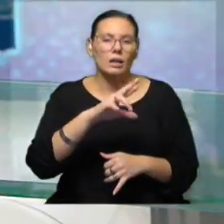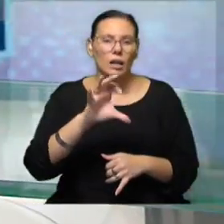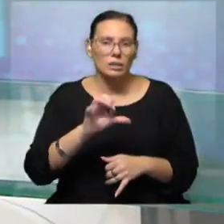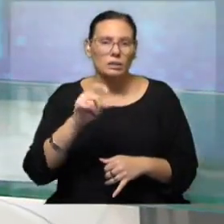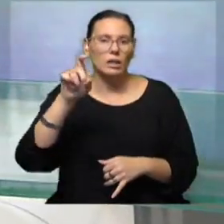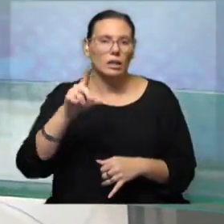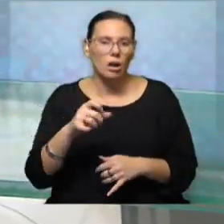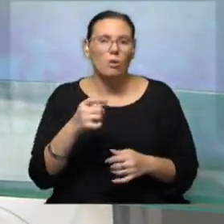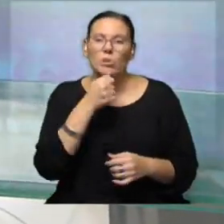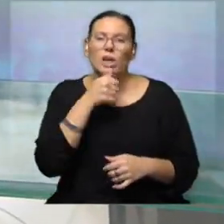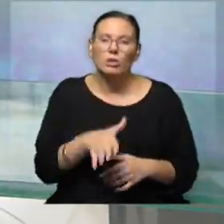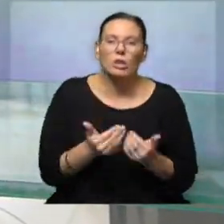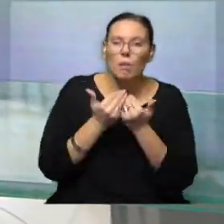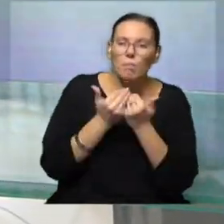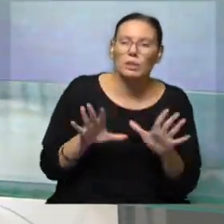así de